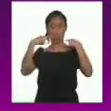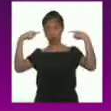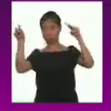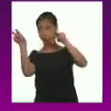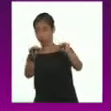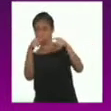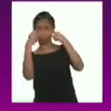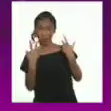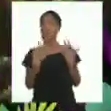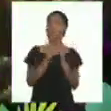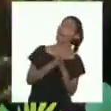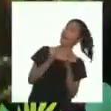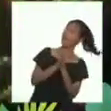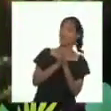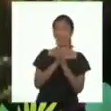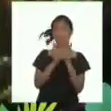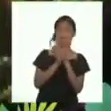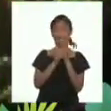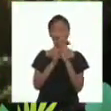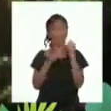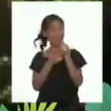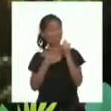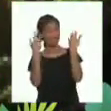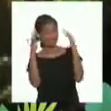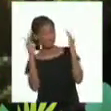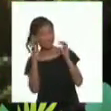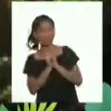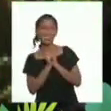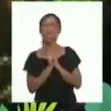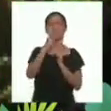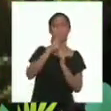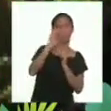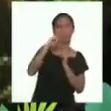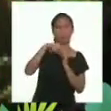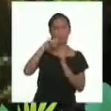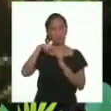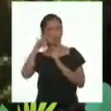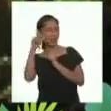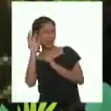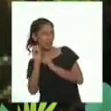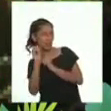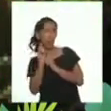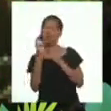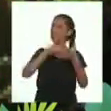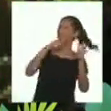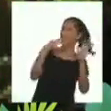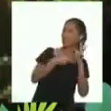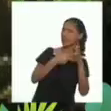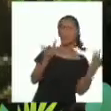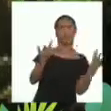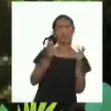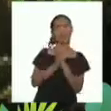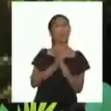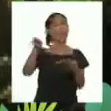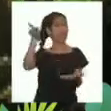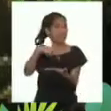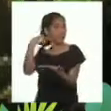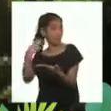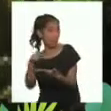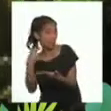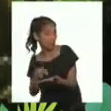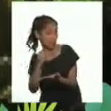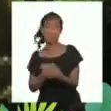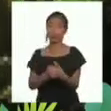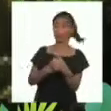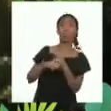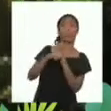famoso. Ya estamos seguras entonces. El bicentenario se refiere a la celebración por